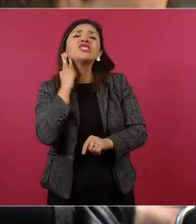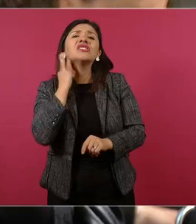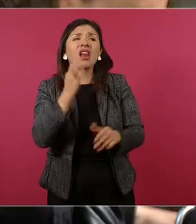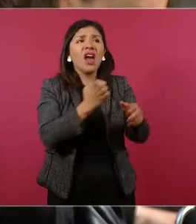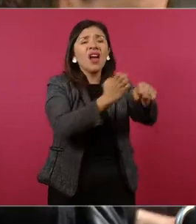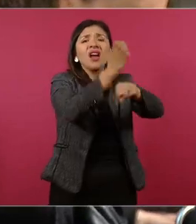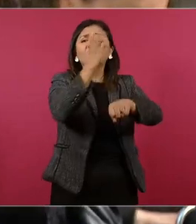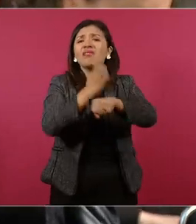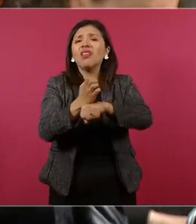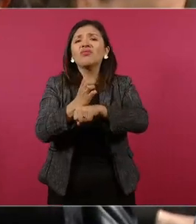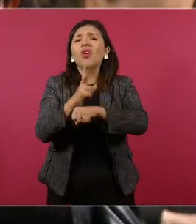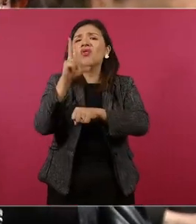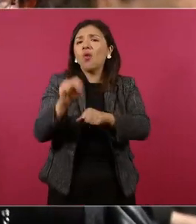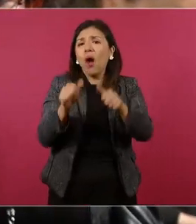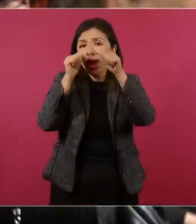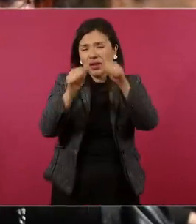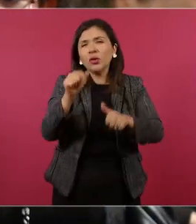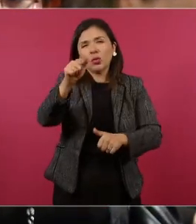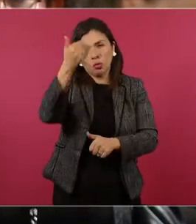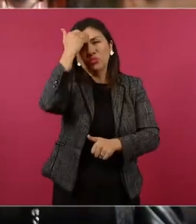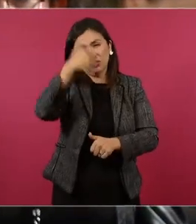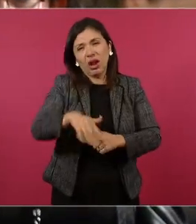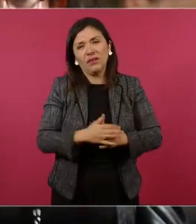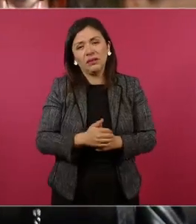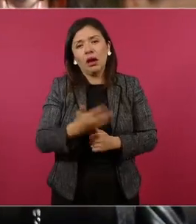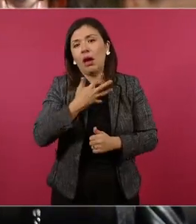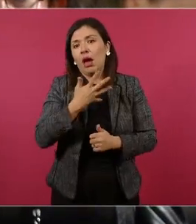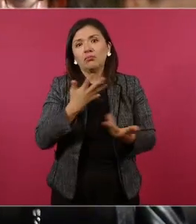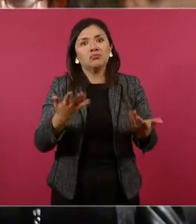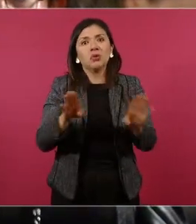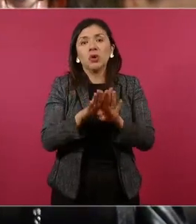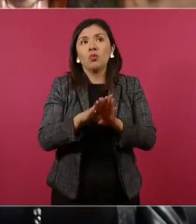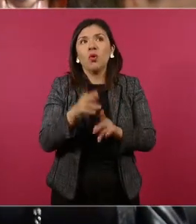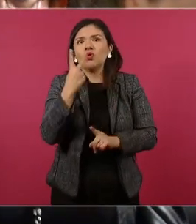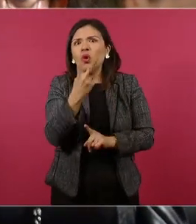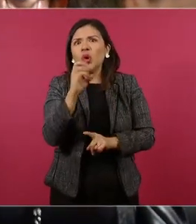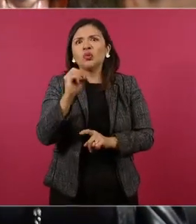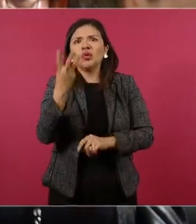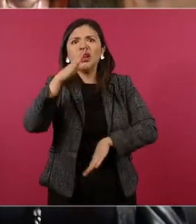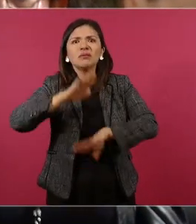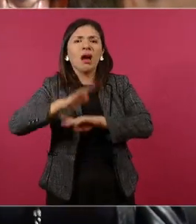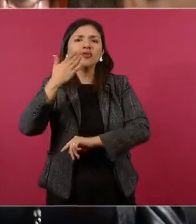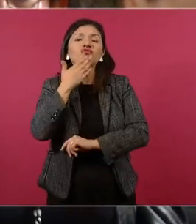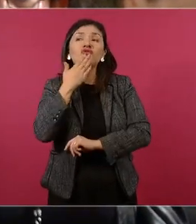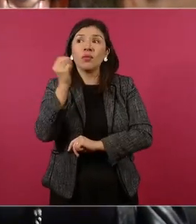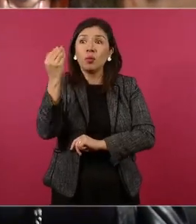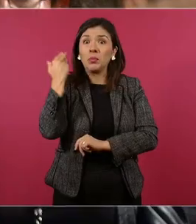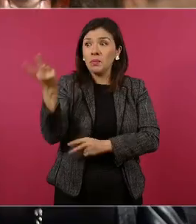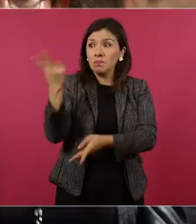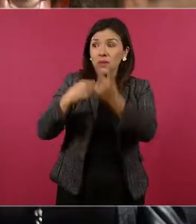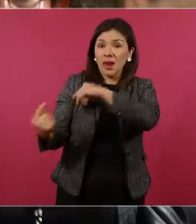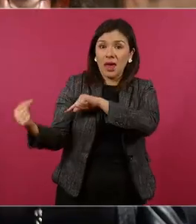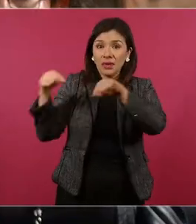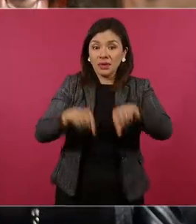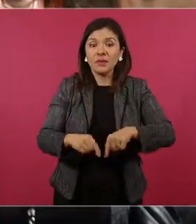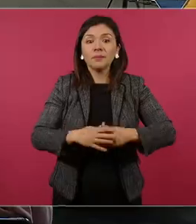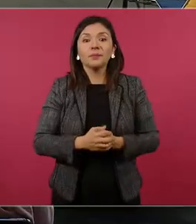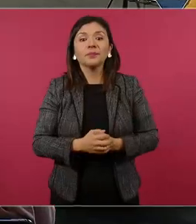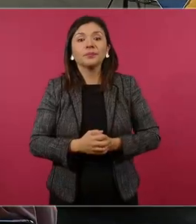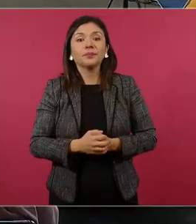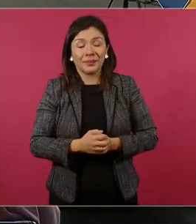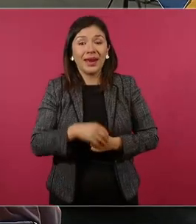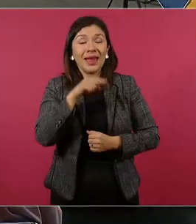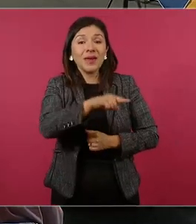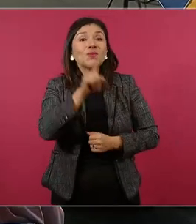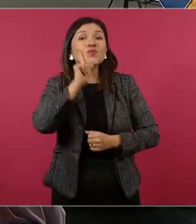entonces usted lo sabe y están atendiendo uno dos o tres de Sonora que vinieron recientemente Eh bueno Esta